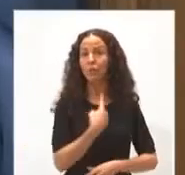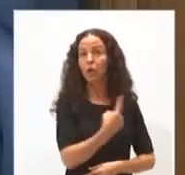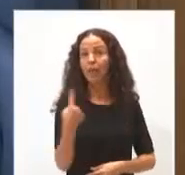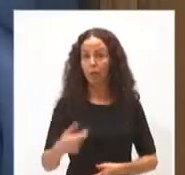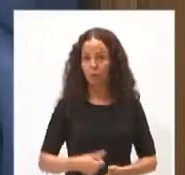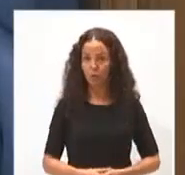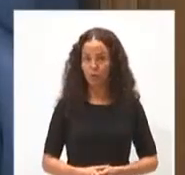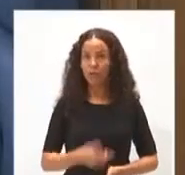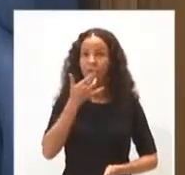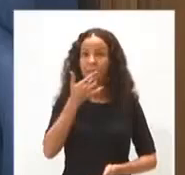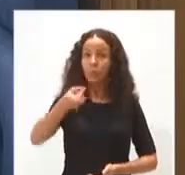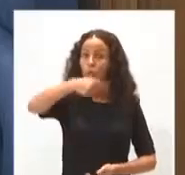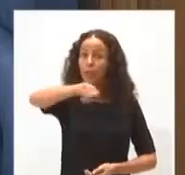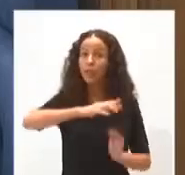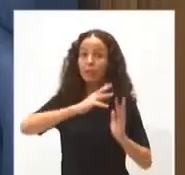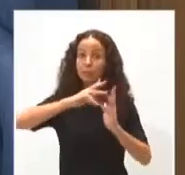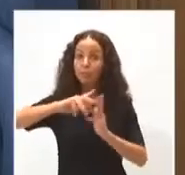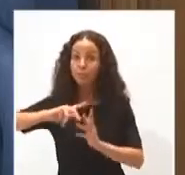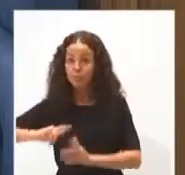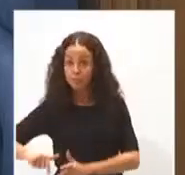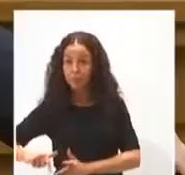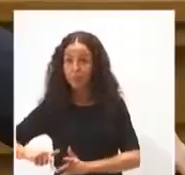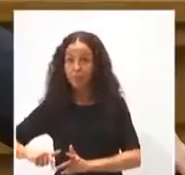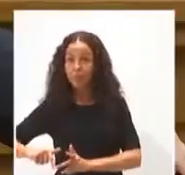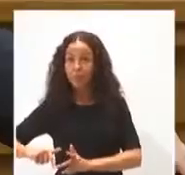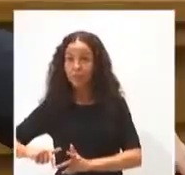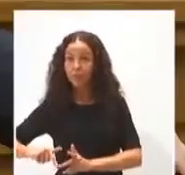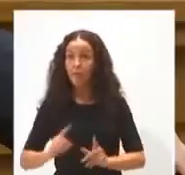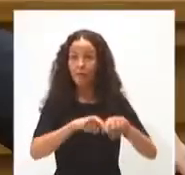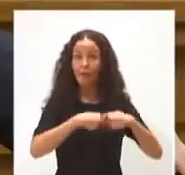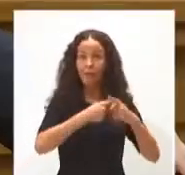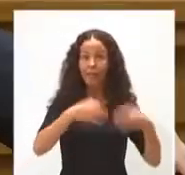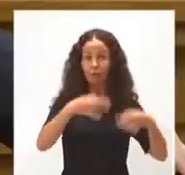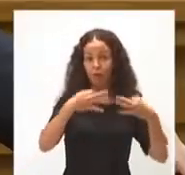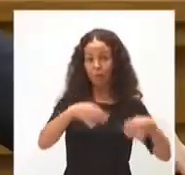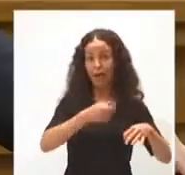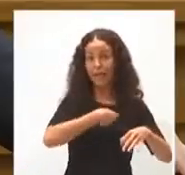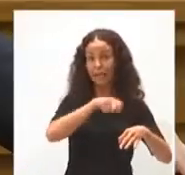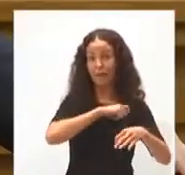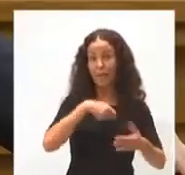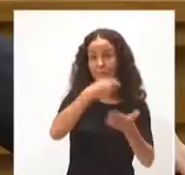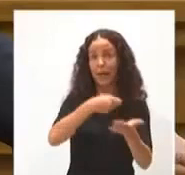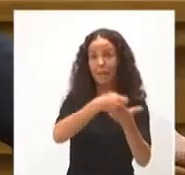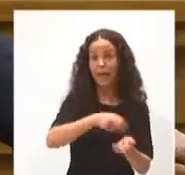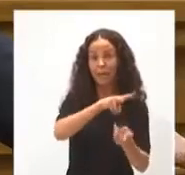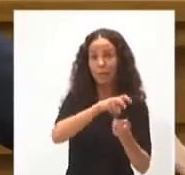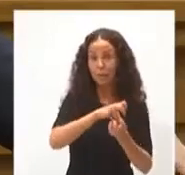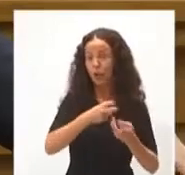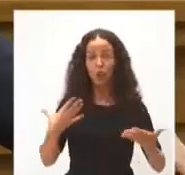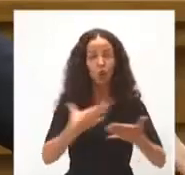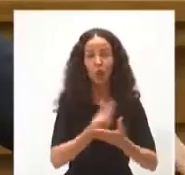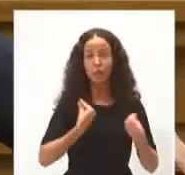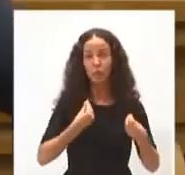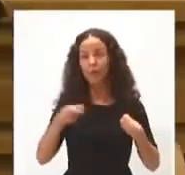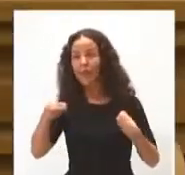si echan la cuenta es mucho más dinero de lo que una familia normal en españa va a pagar en toda su vida en impuestos en toda su vida